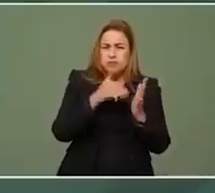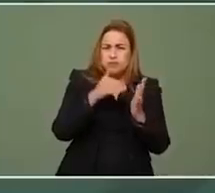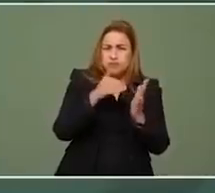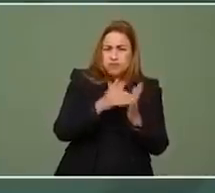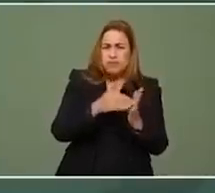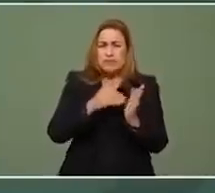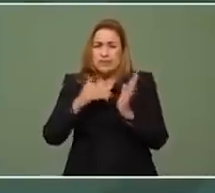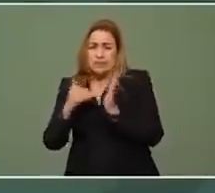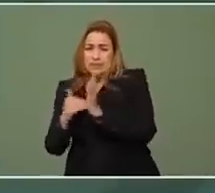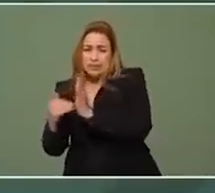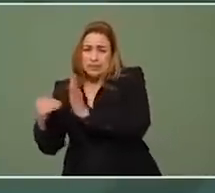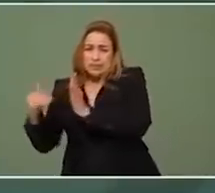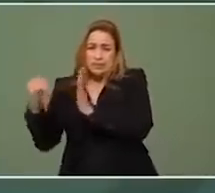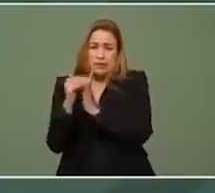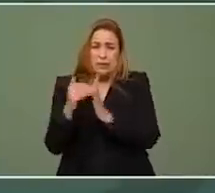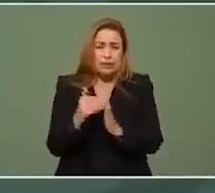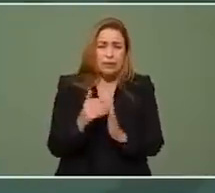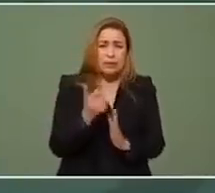año